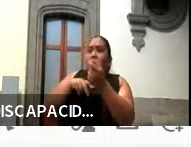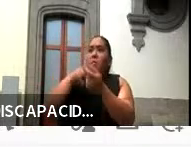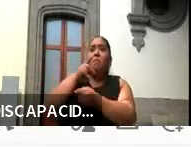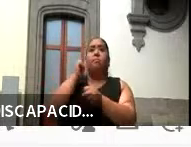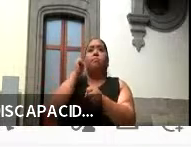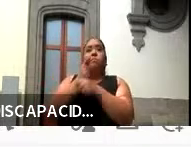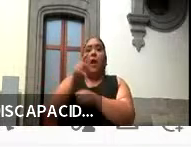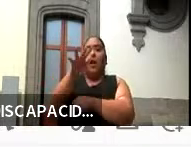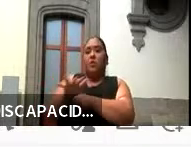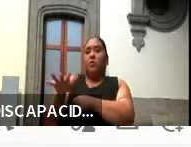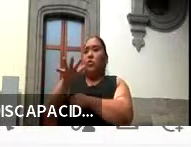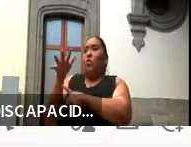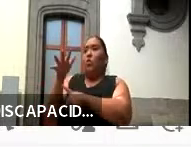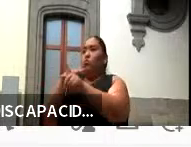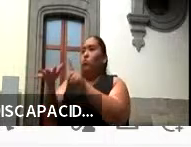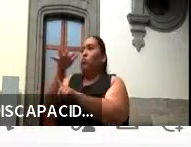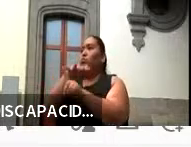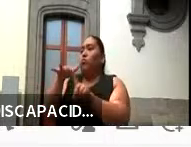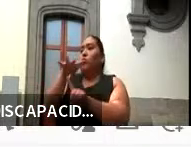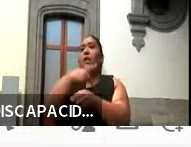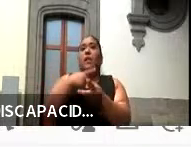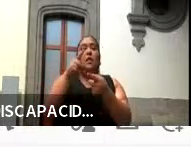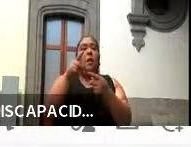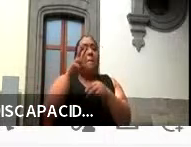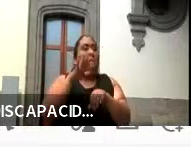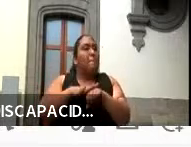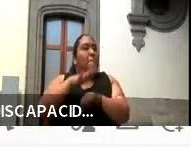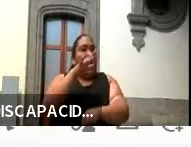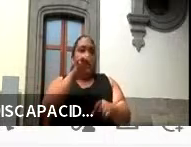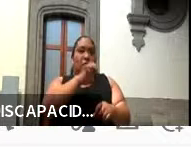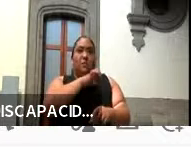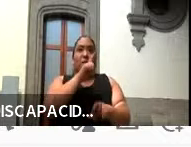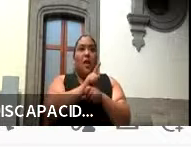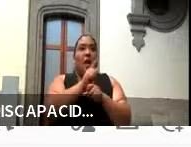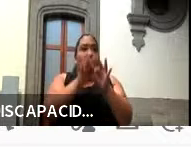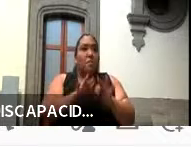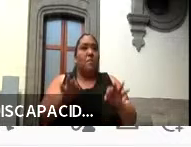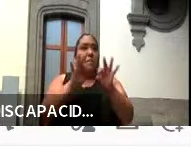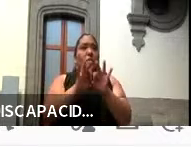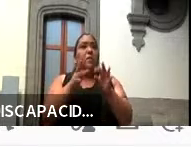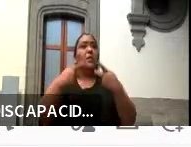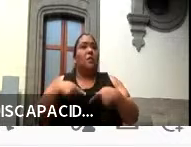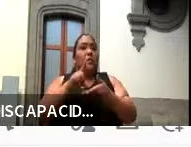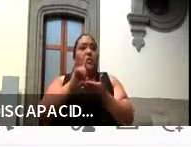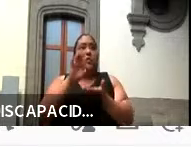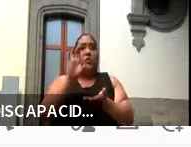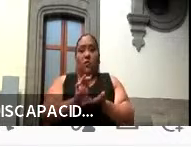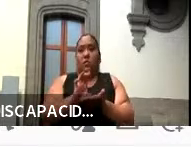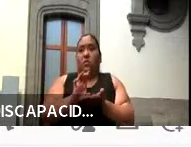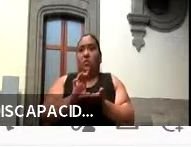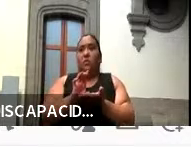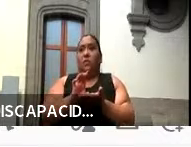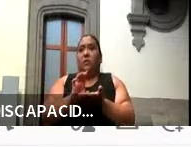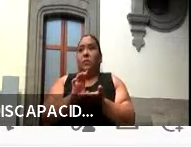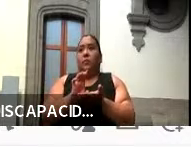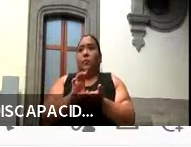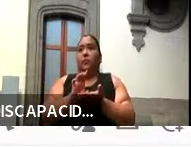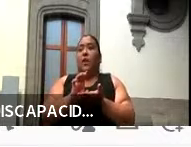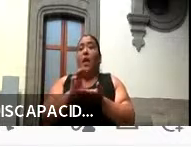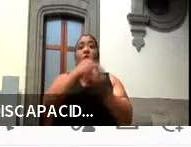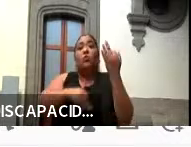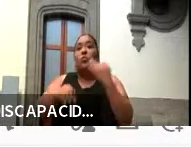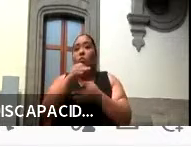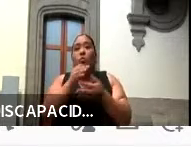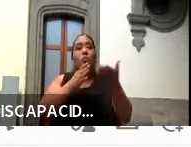presta atención muy especialmente en el caso de las personas con discapacidad a lo que tiene que ver con el